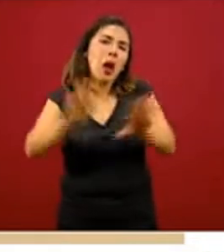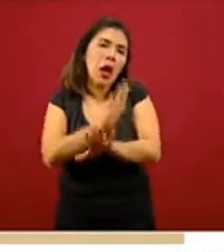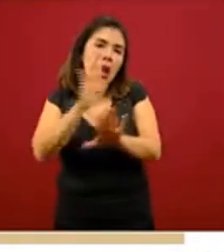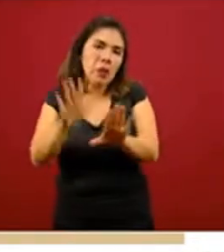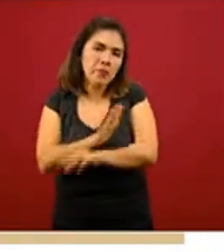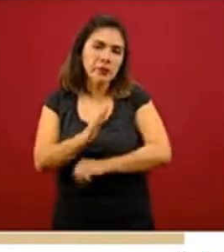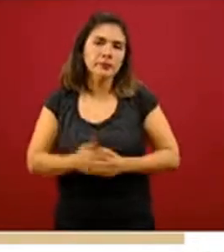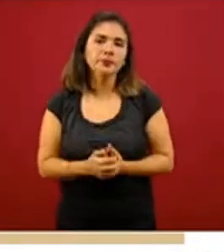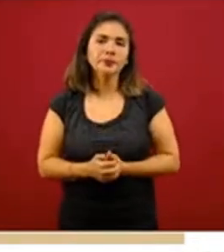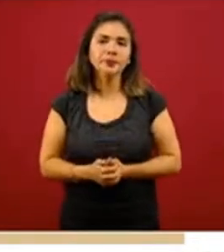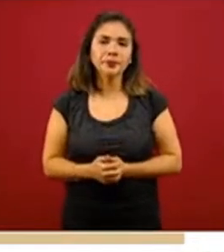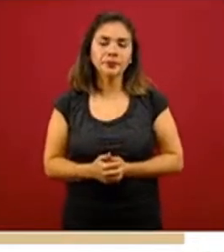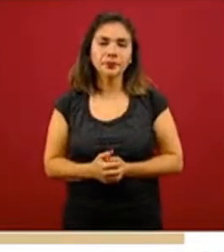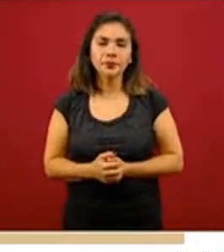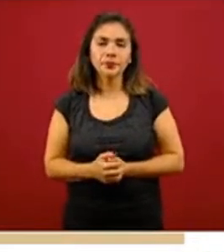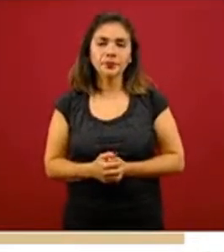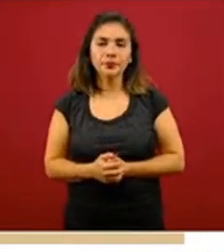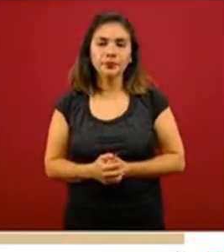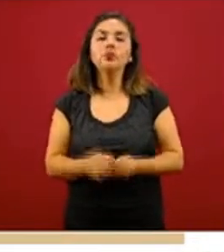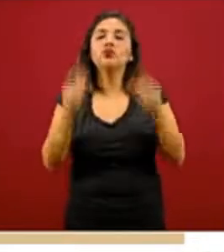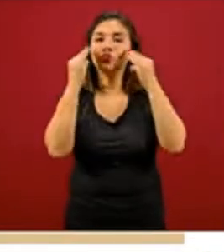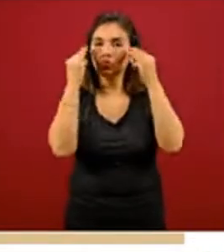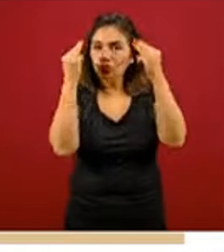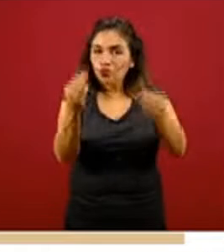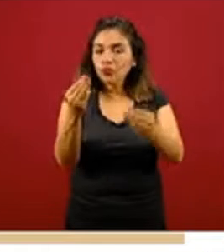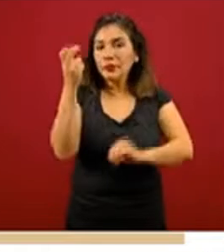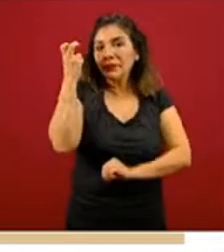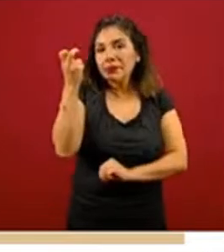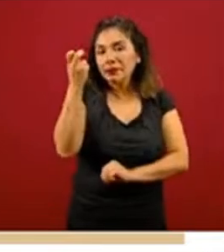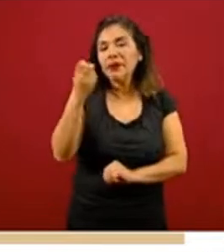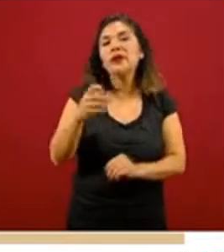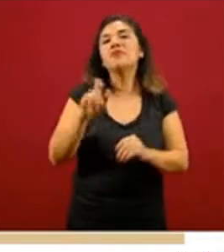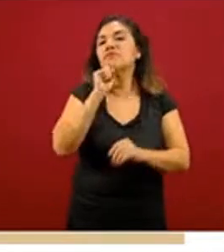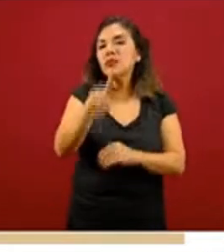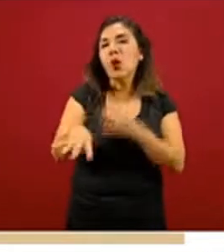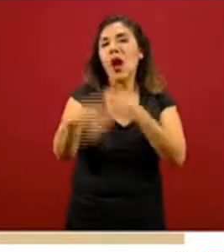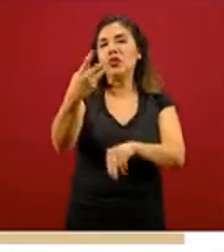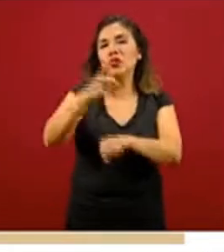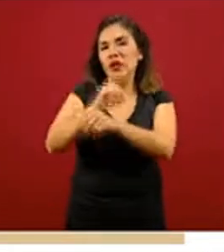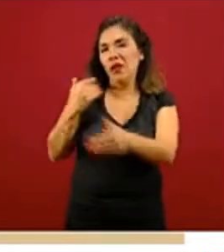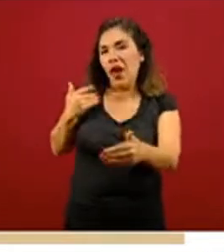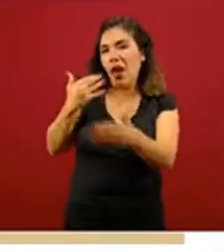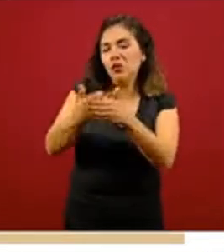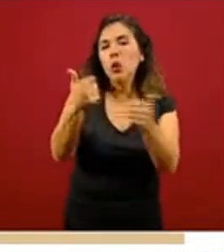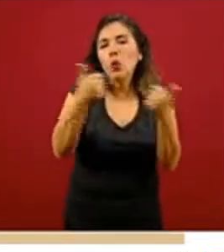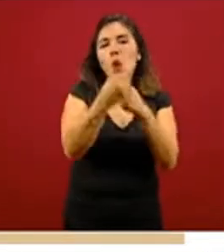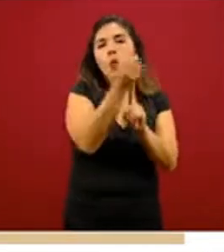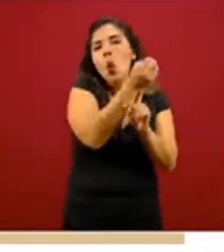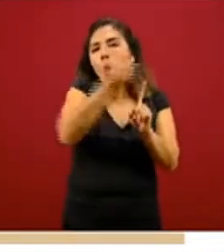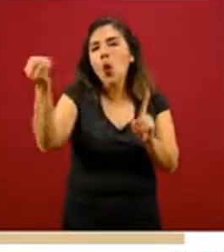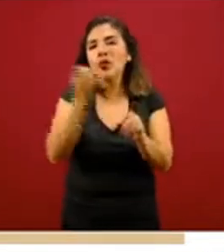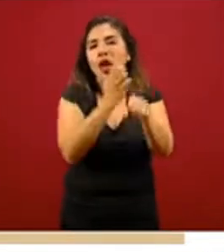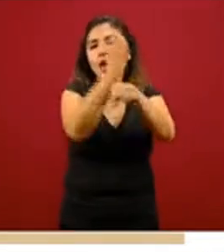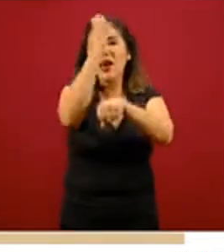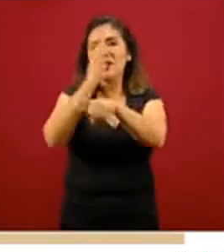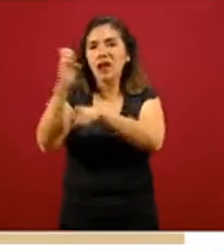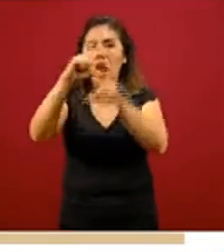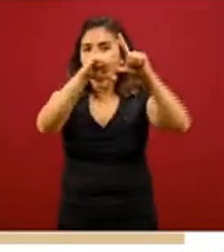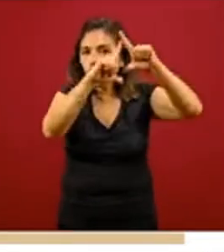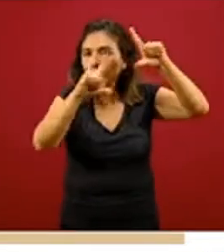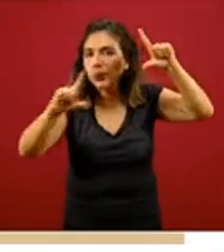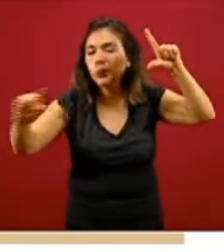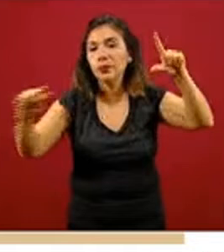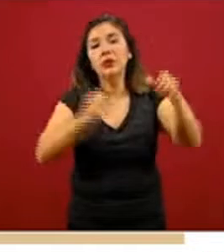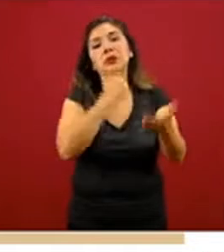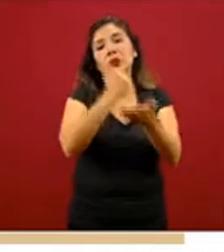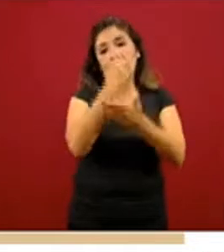La siguiente diapositiva nos muestra precisamente esta carga de los últimos 14 días, ordenada de manera descendente.